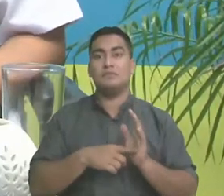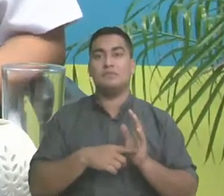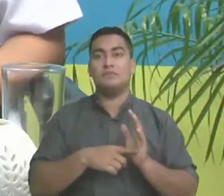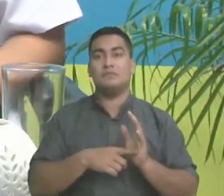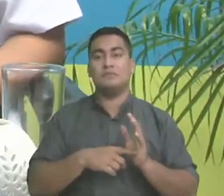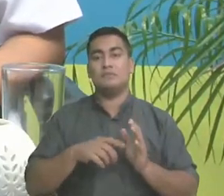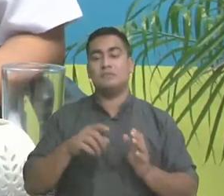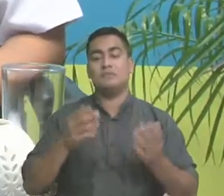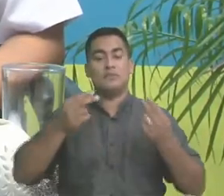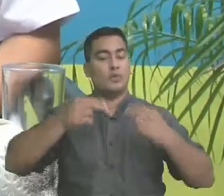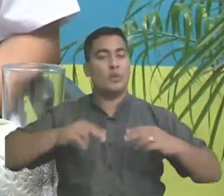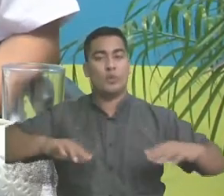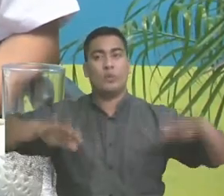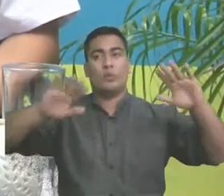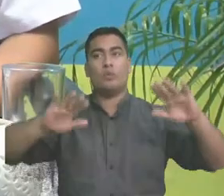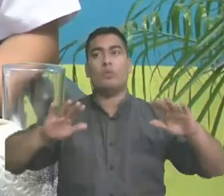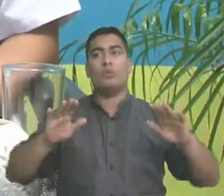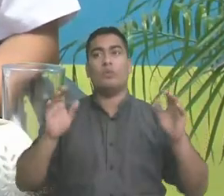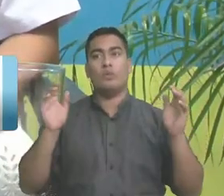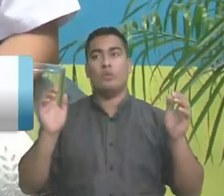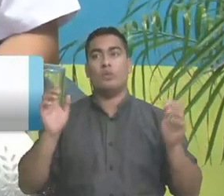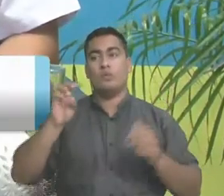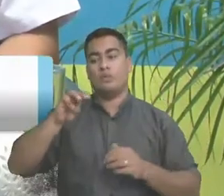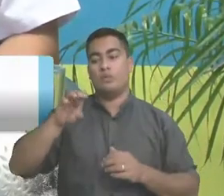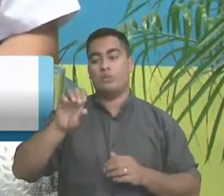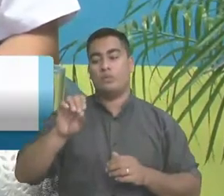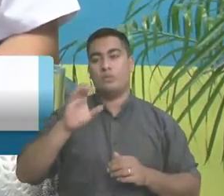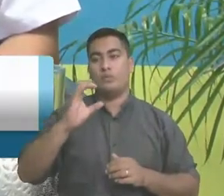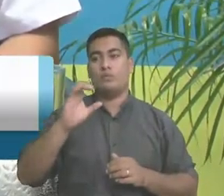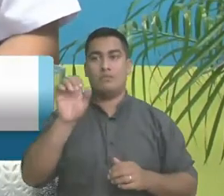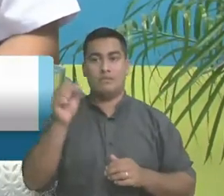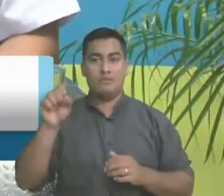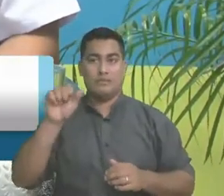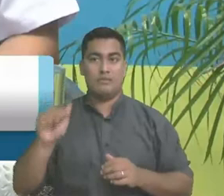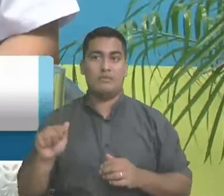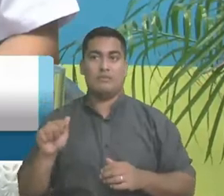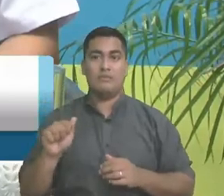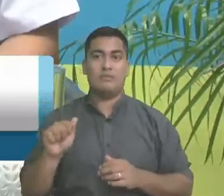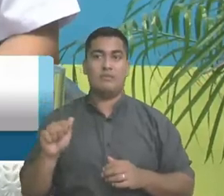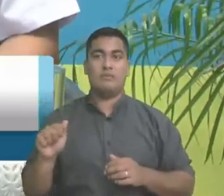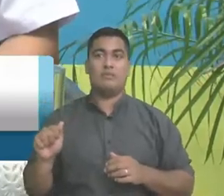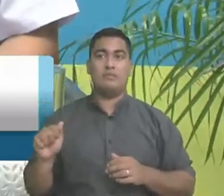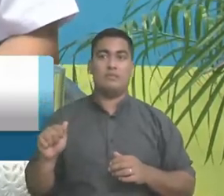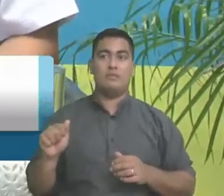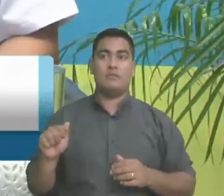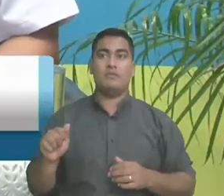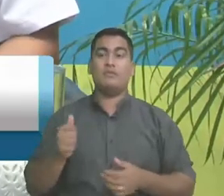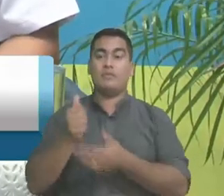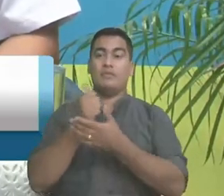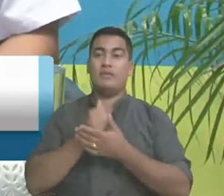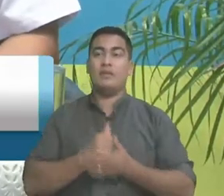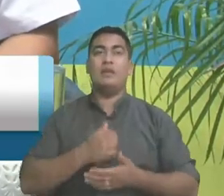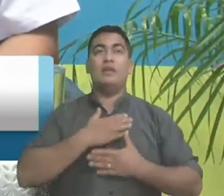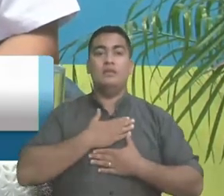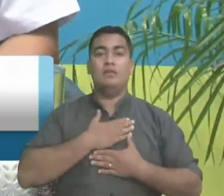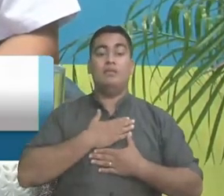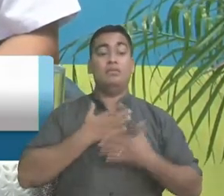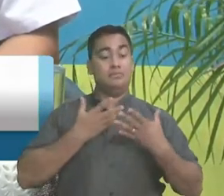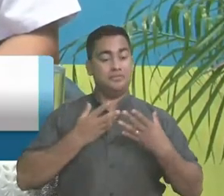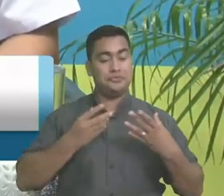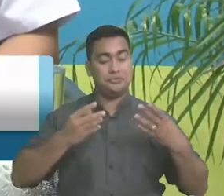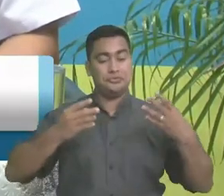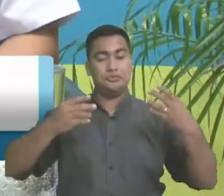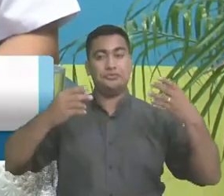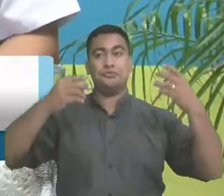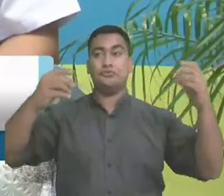de terapias naturales con moxa. La moxa es una ayuda a expectorar, a relajar